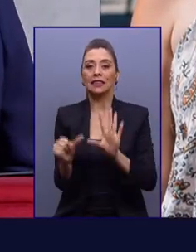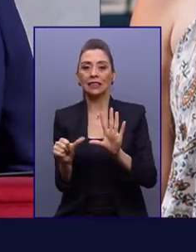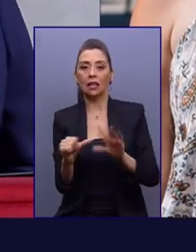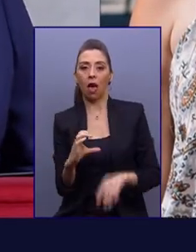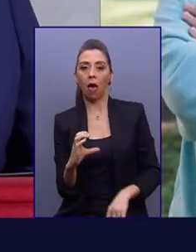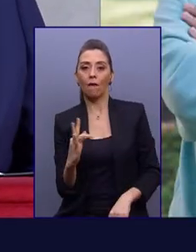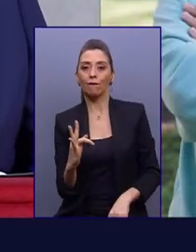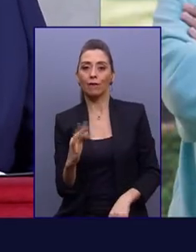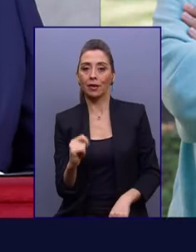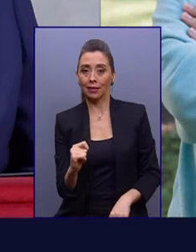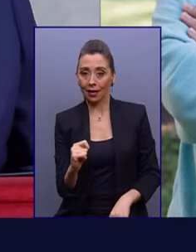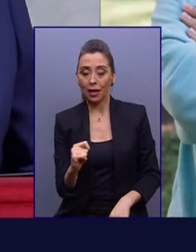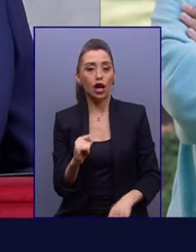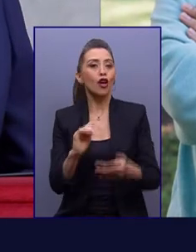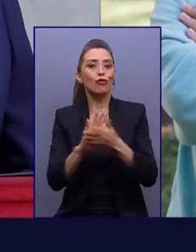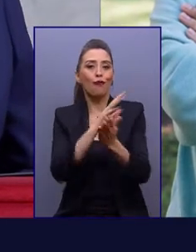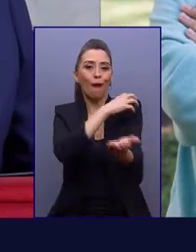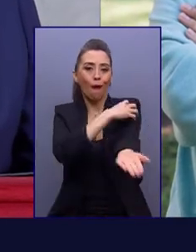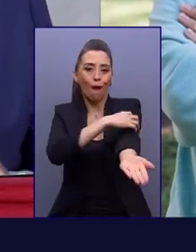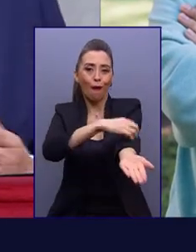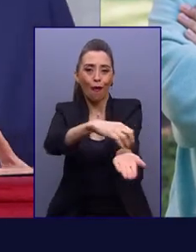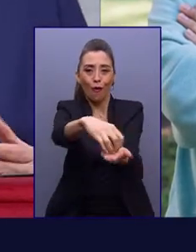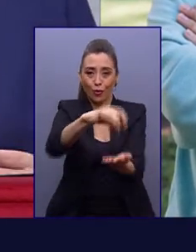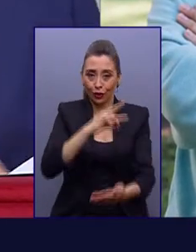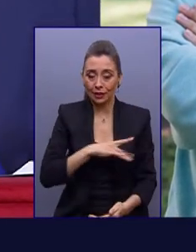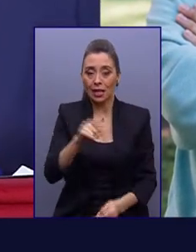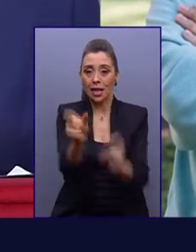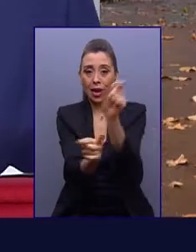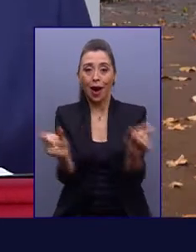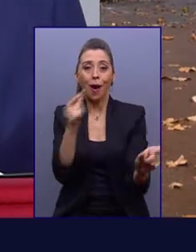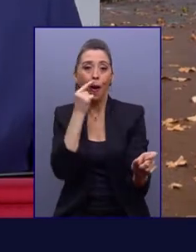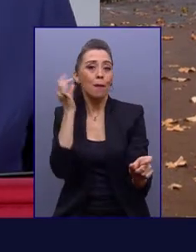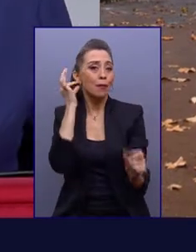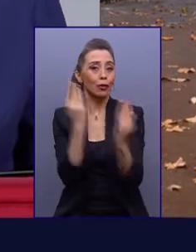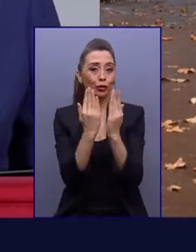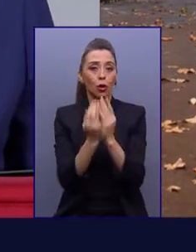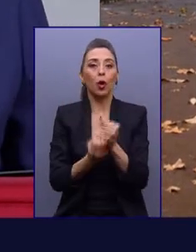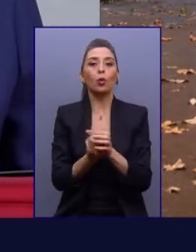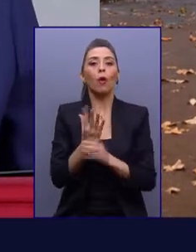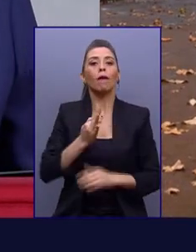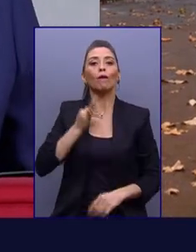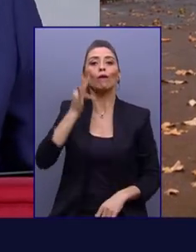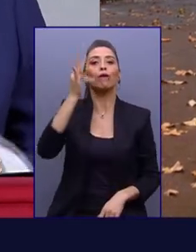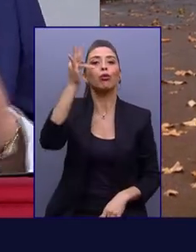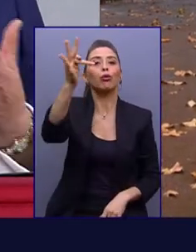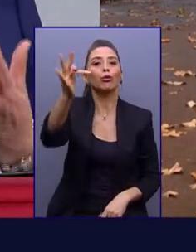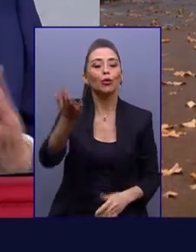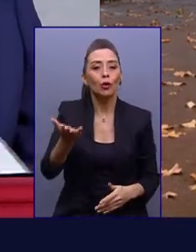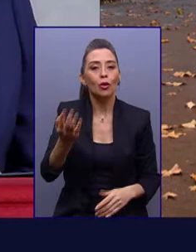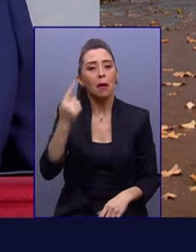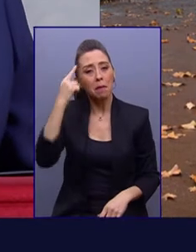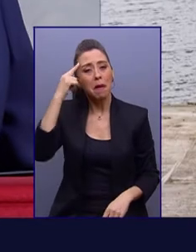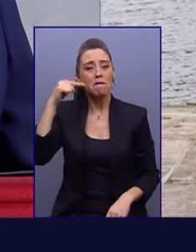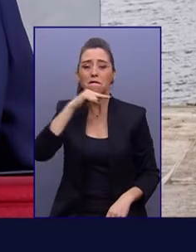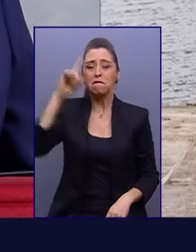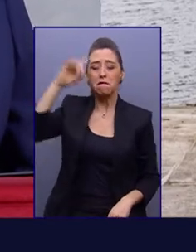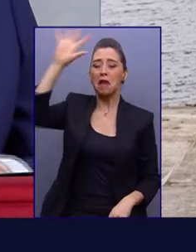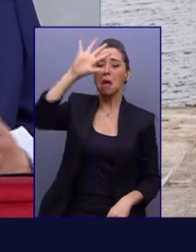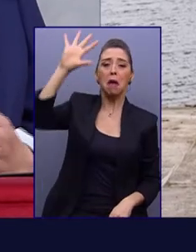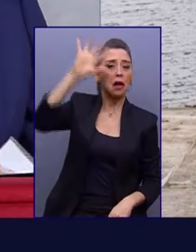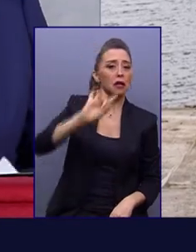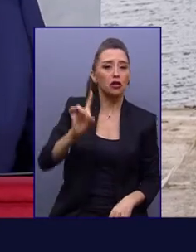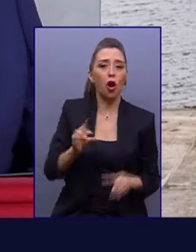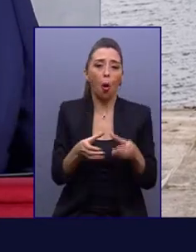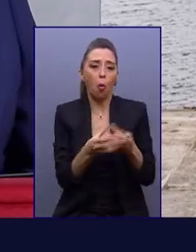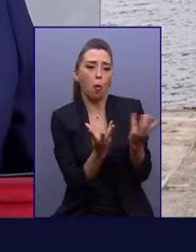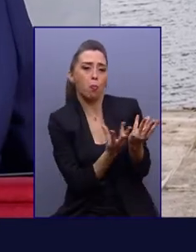formación técnica a lo largo de todo Chile. Para ellos y ellas, un nuevo futuro se ha abierto. No es una ficción, ni es un